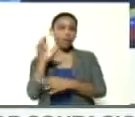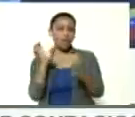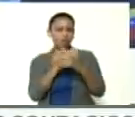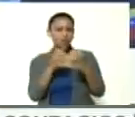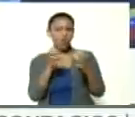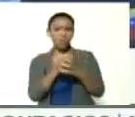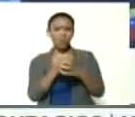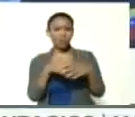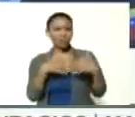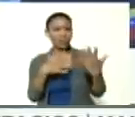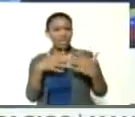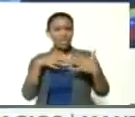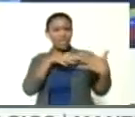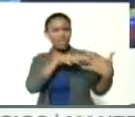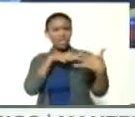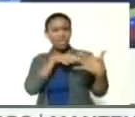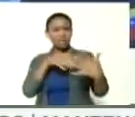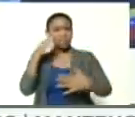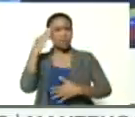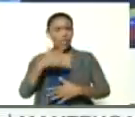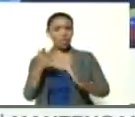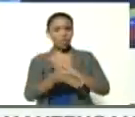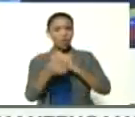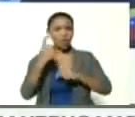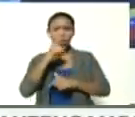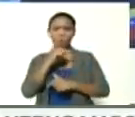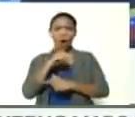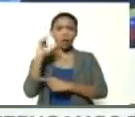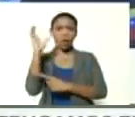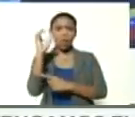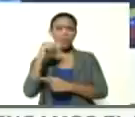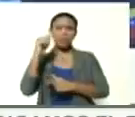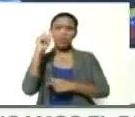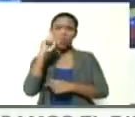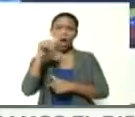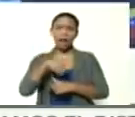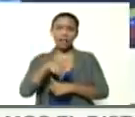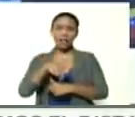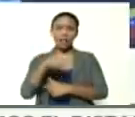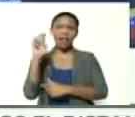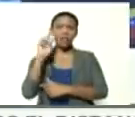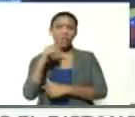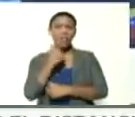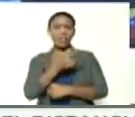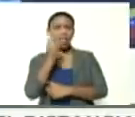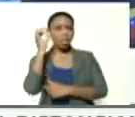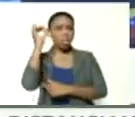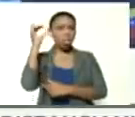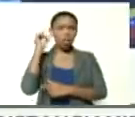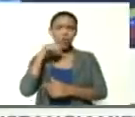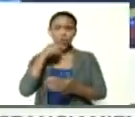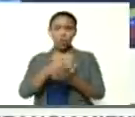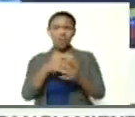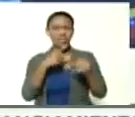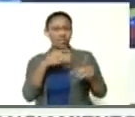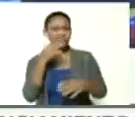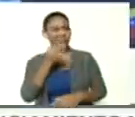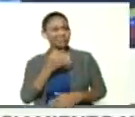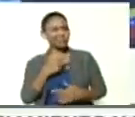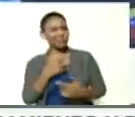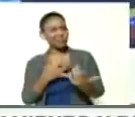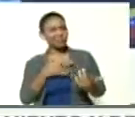grupos, la guerrilla y los paramilitares no están en Colombia sino en Venezuela, porque está Pablito y no sé quién dicen ellos. Es de verdad una